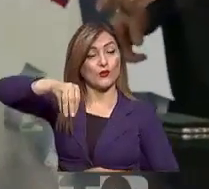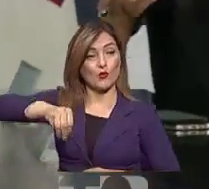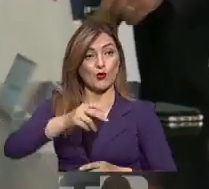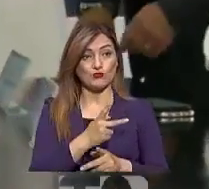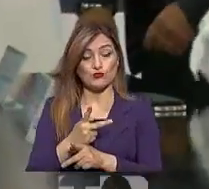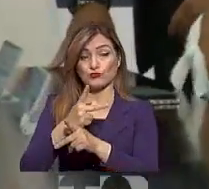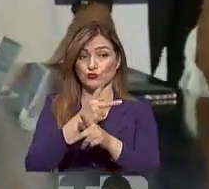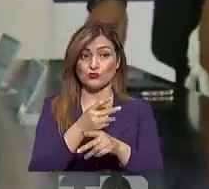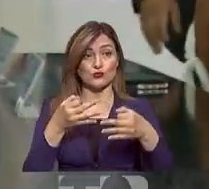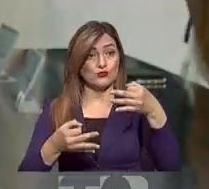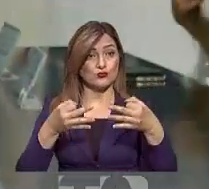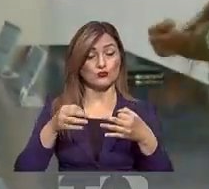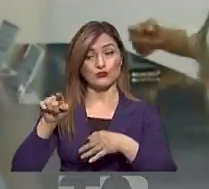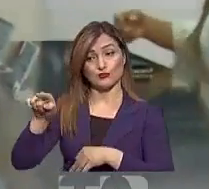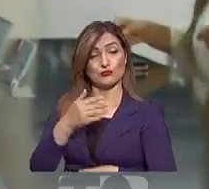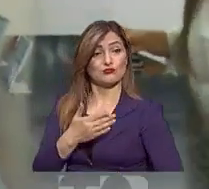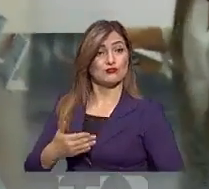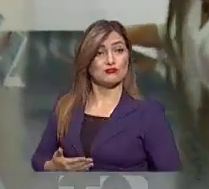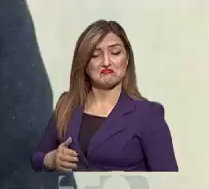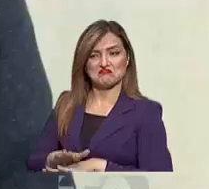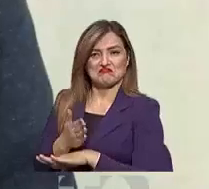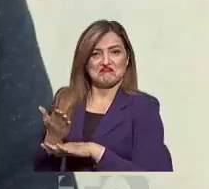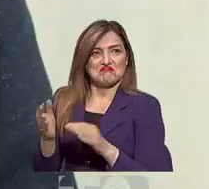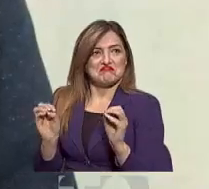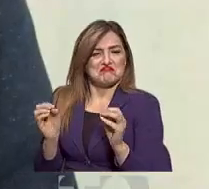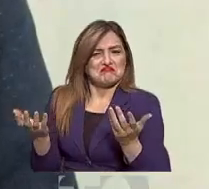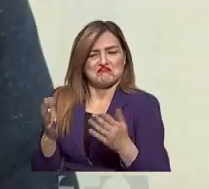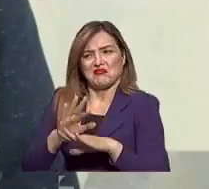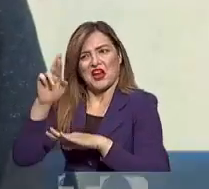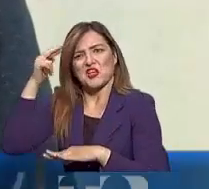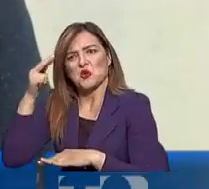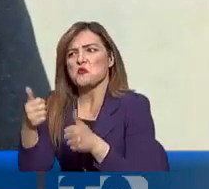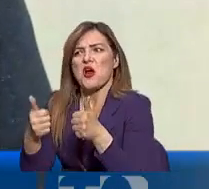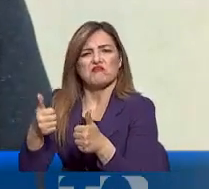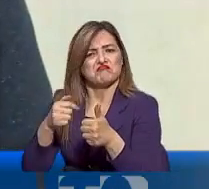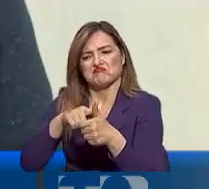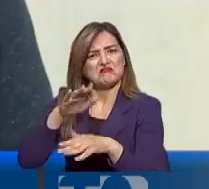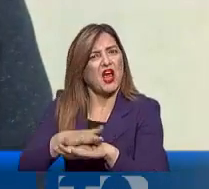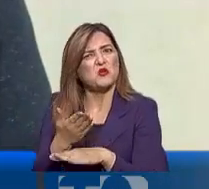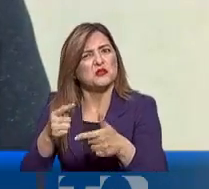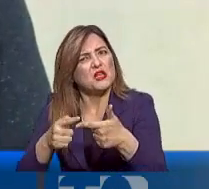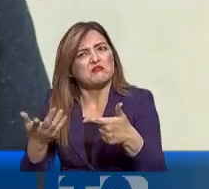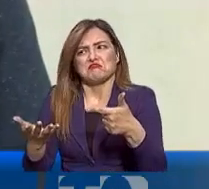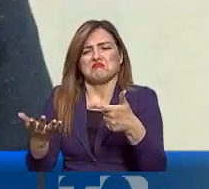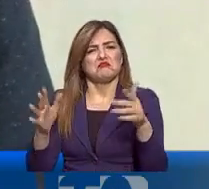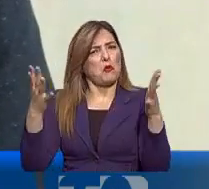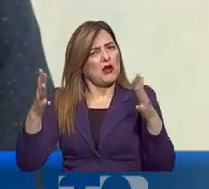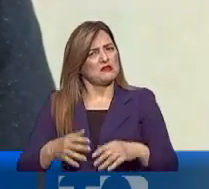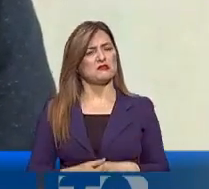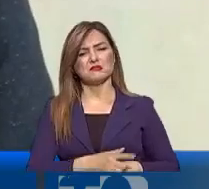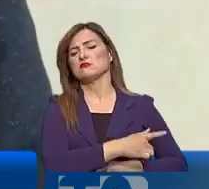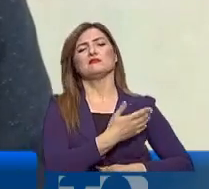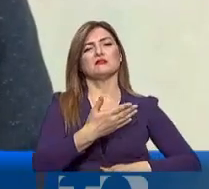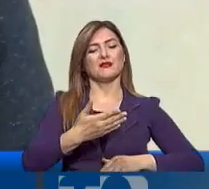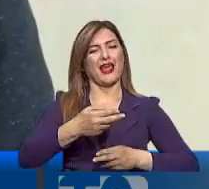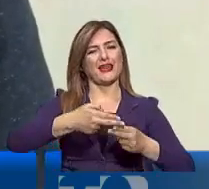Pleno determinó que sus argumentos carecieron de motivación. Así como tampoco han variado las circunstancias que motivaron la medida